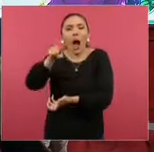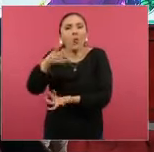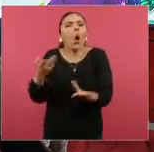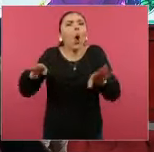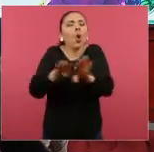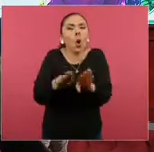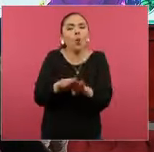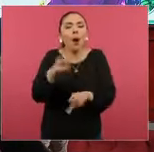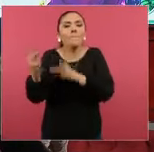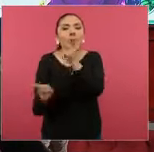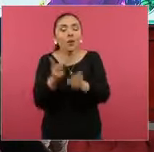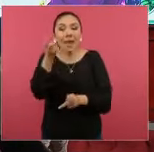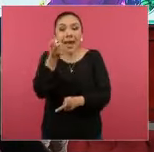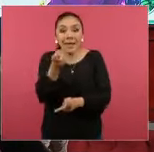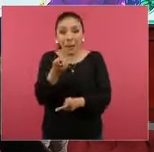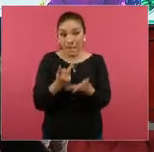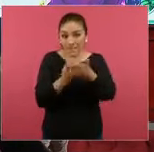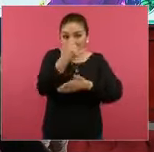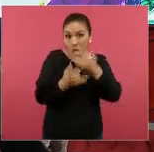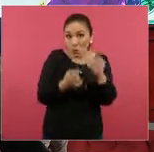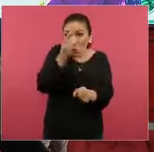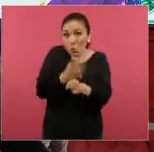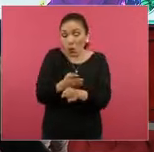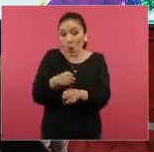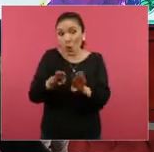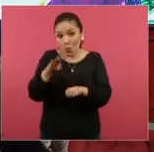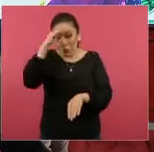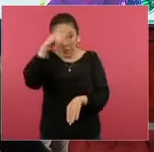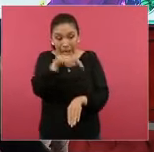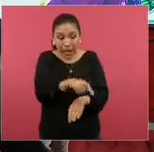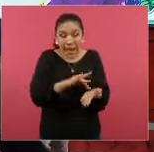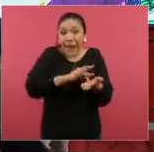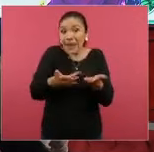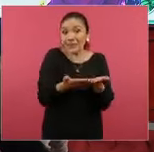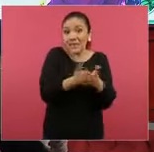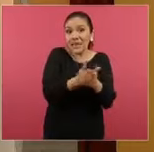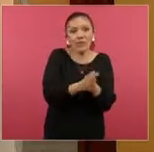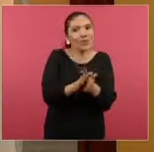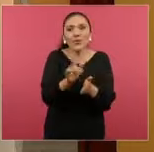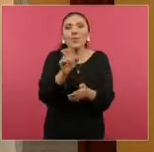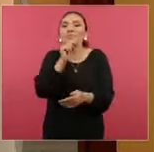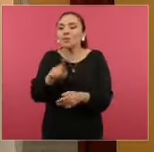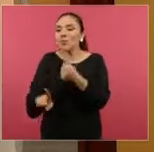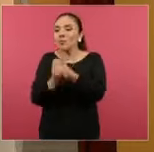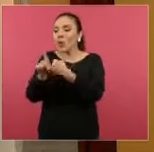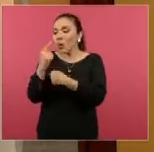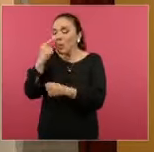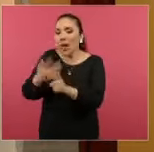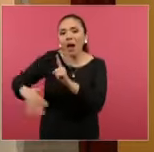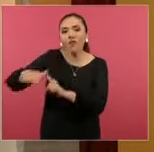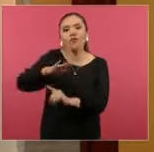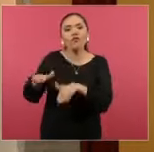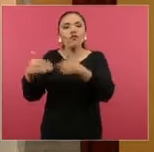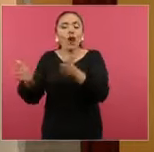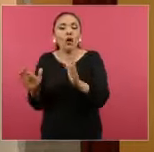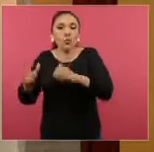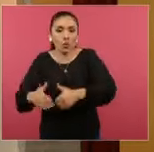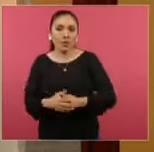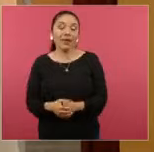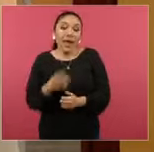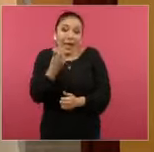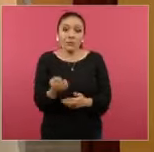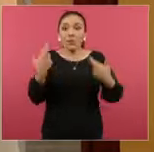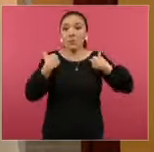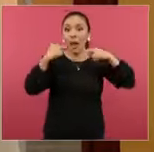el proyecto ahora ya no nace solamente de los libros de texto, sino que nace de la comunidad. Y los maestras, las niñas y